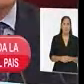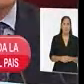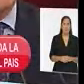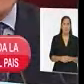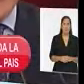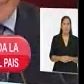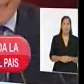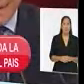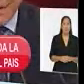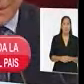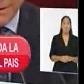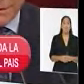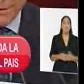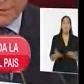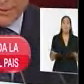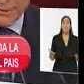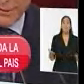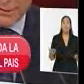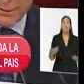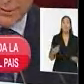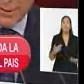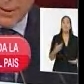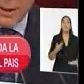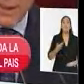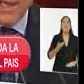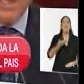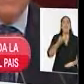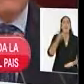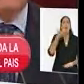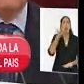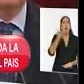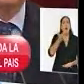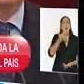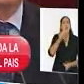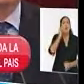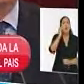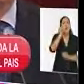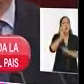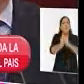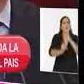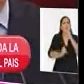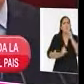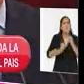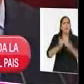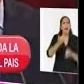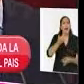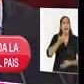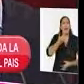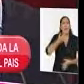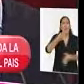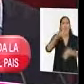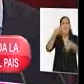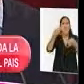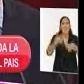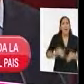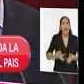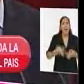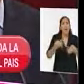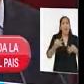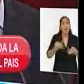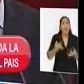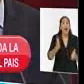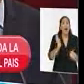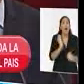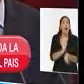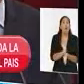destrucción. Es que hay una historia escrita, te duele, y nos duele la historia escrita. O sea, de la Rúa en 2001 ni candidatos presentó, fue un papelón, terminó